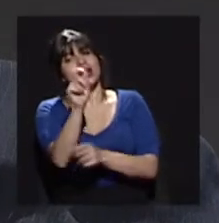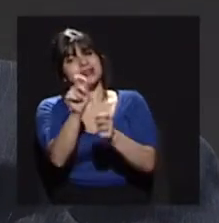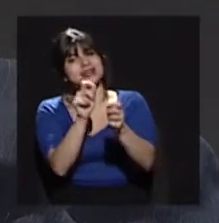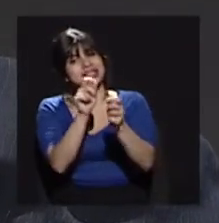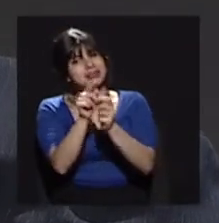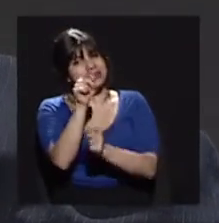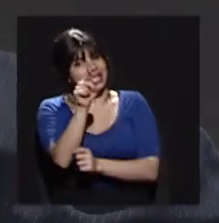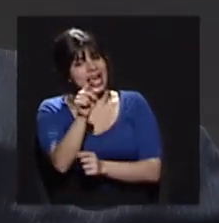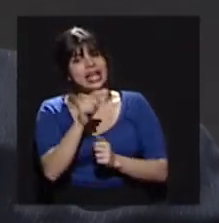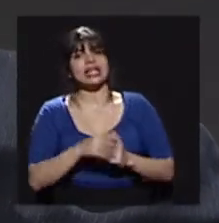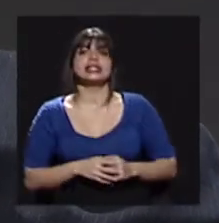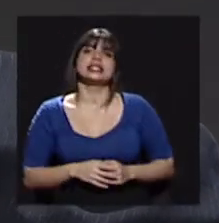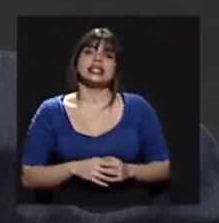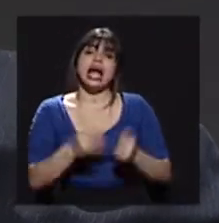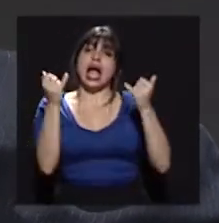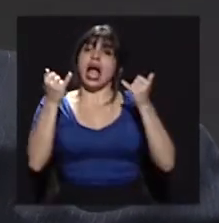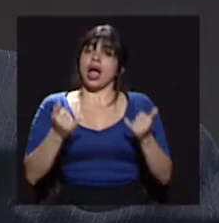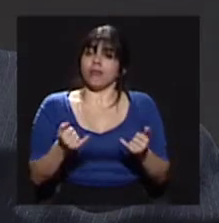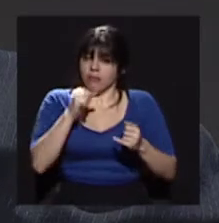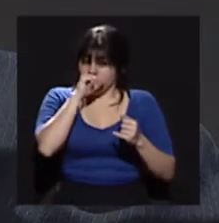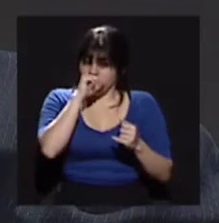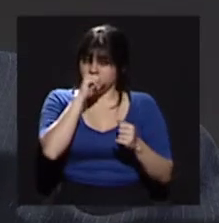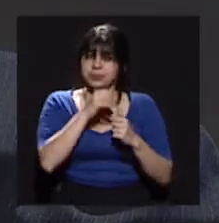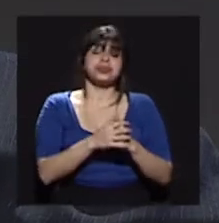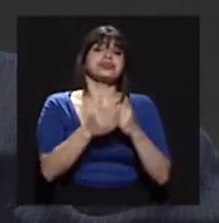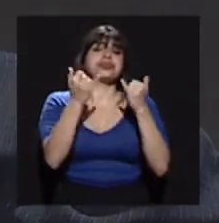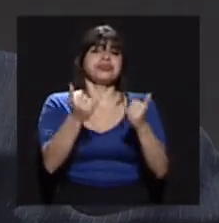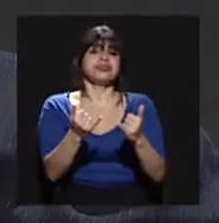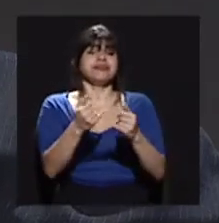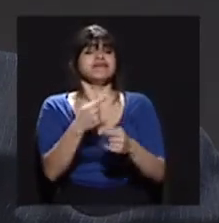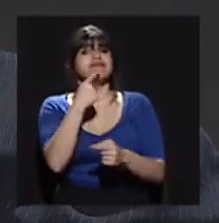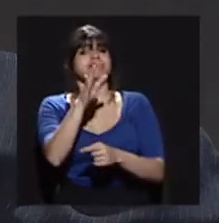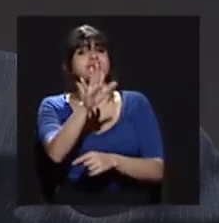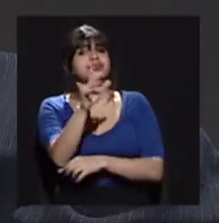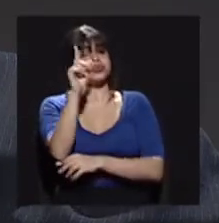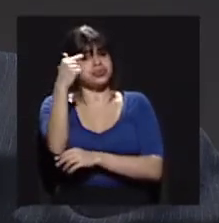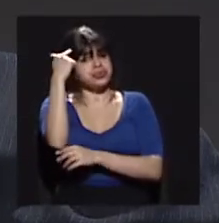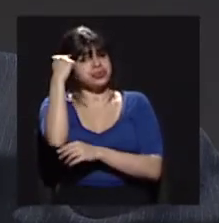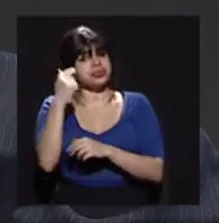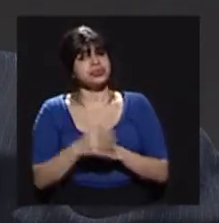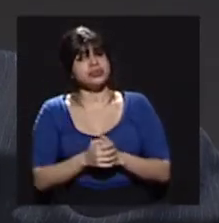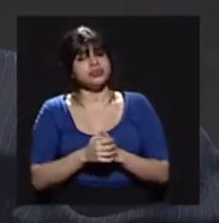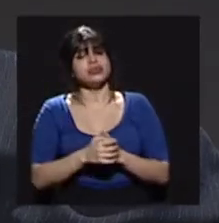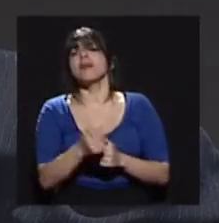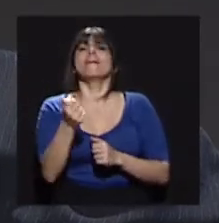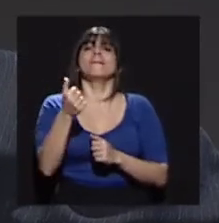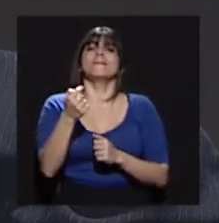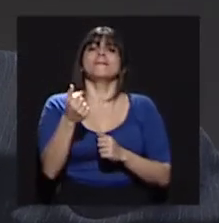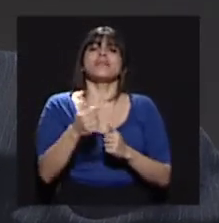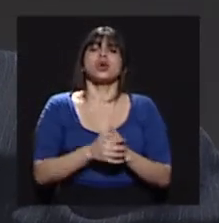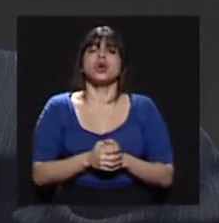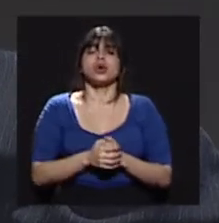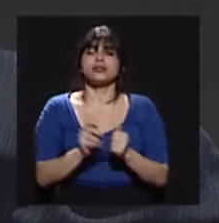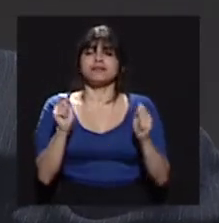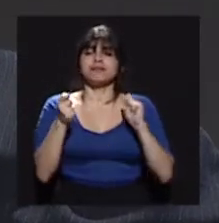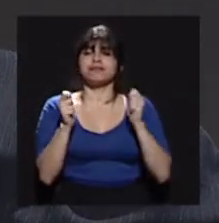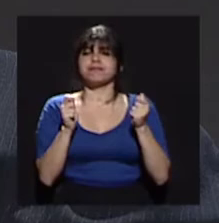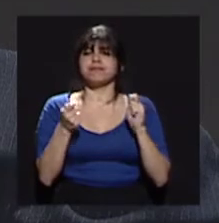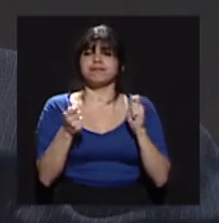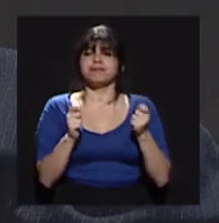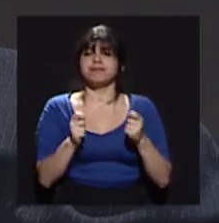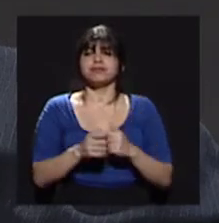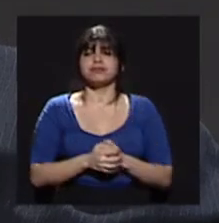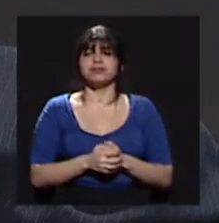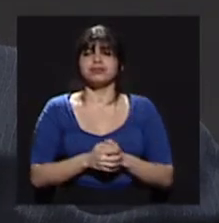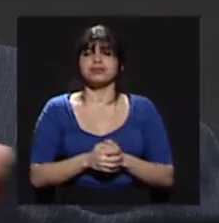ahí ahora se le acusó su gobierno de estar un poquito modificando